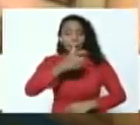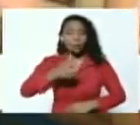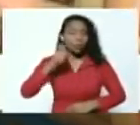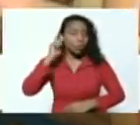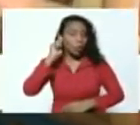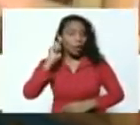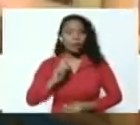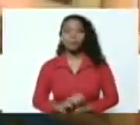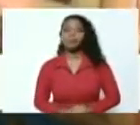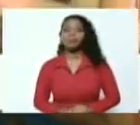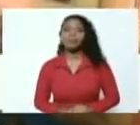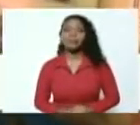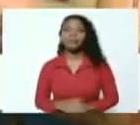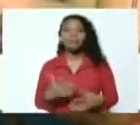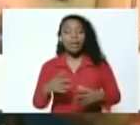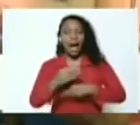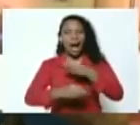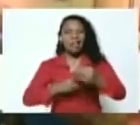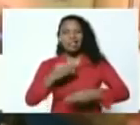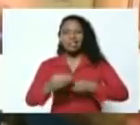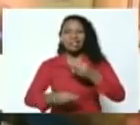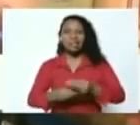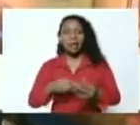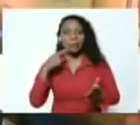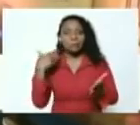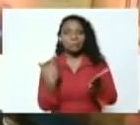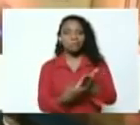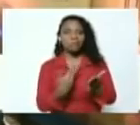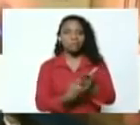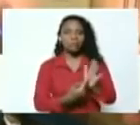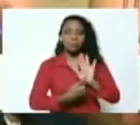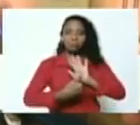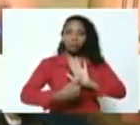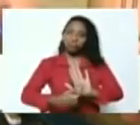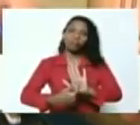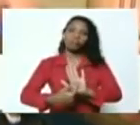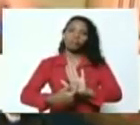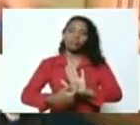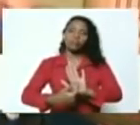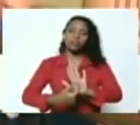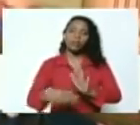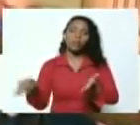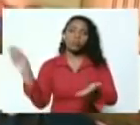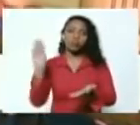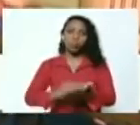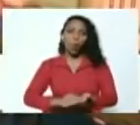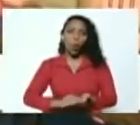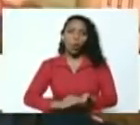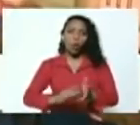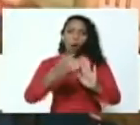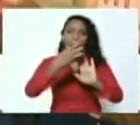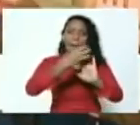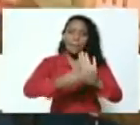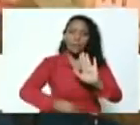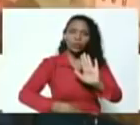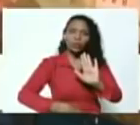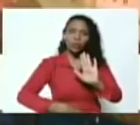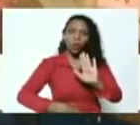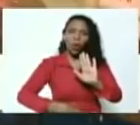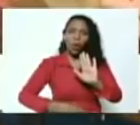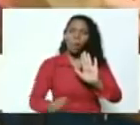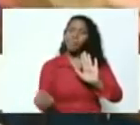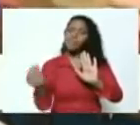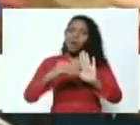ciudadanas, que convierta en ejemplar la aplicación de los capítulos